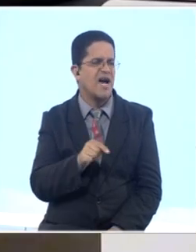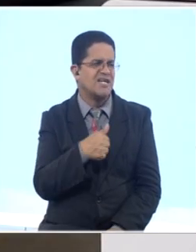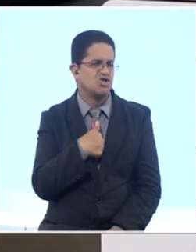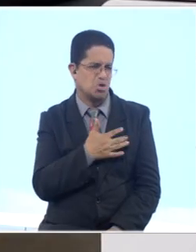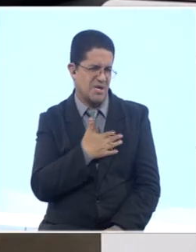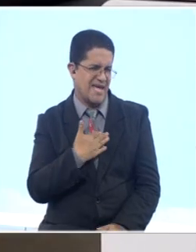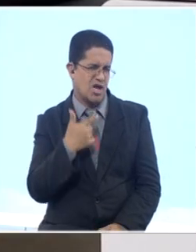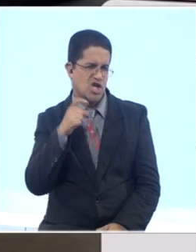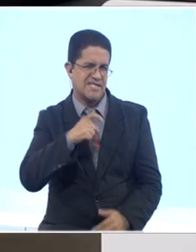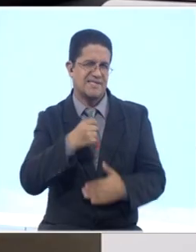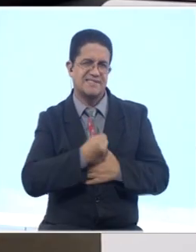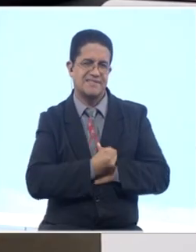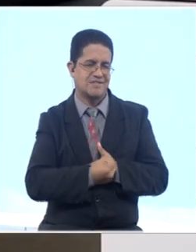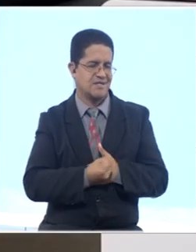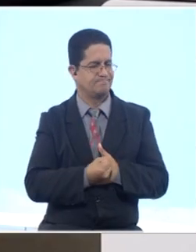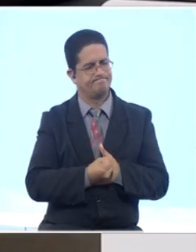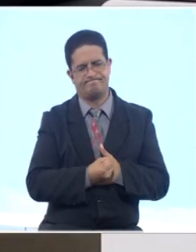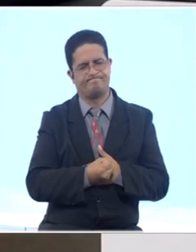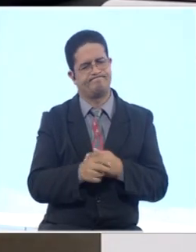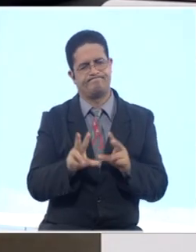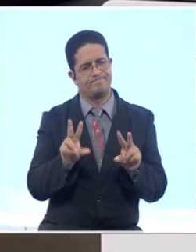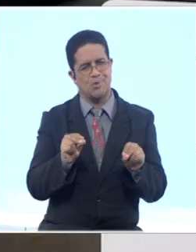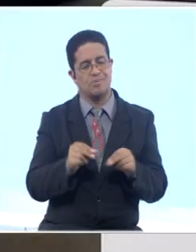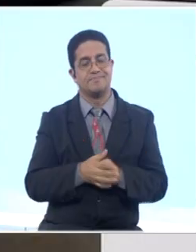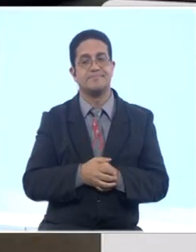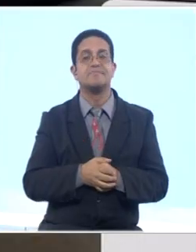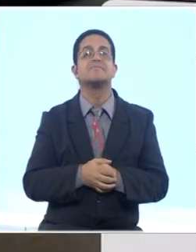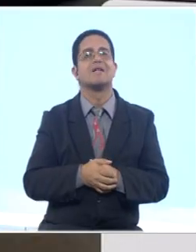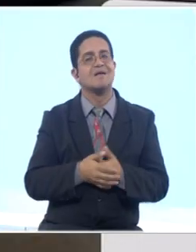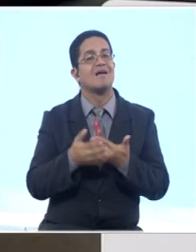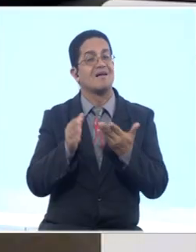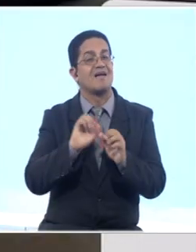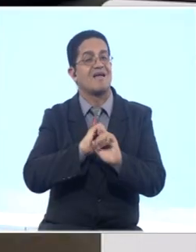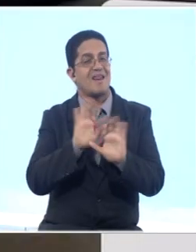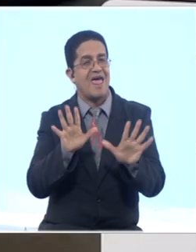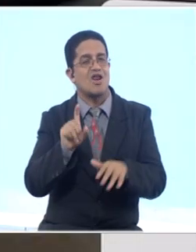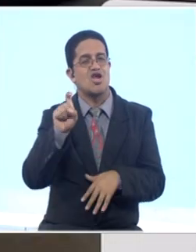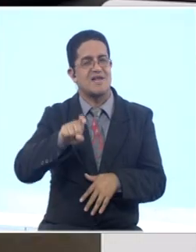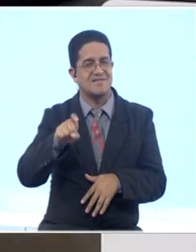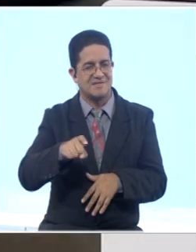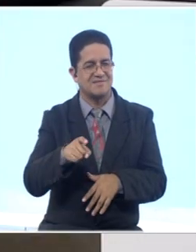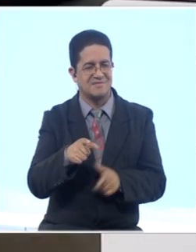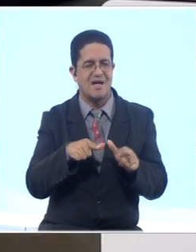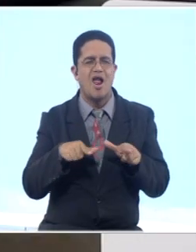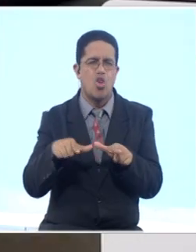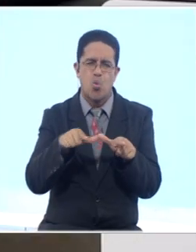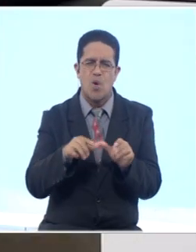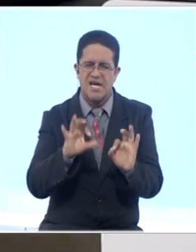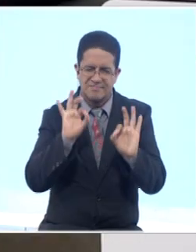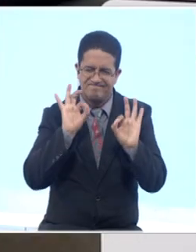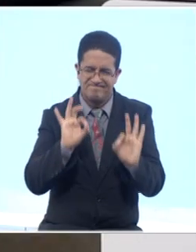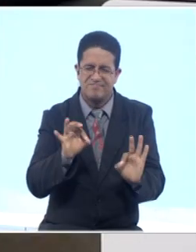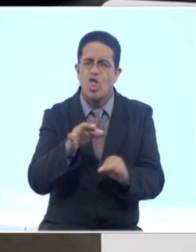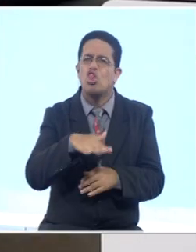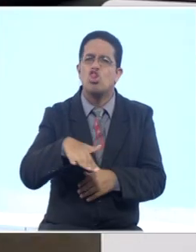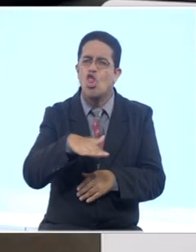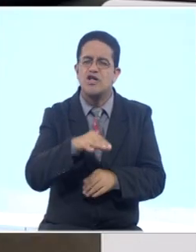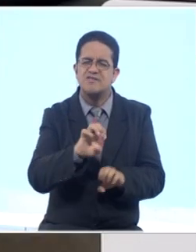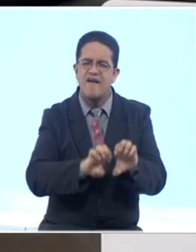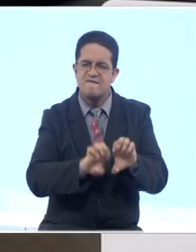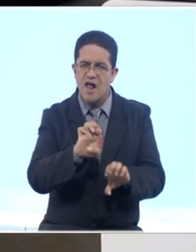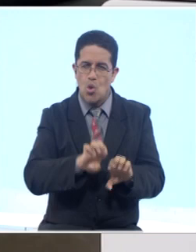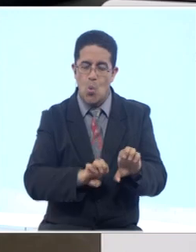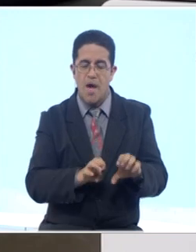un eco, no es la idea. No hay como la precisión o la indicación de Correcto. la zona o lugar donde debe ser evaluado o lo que se quiera